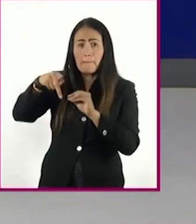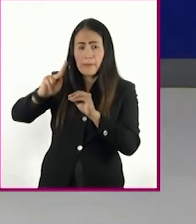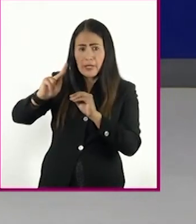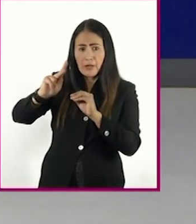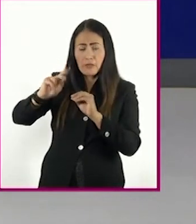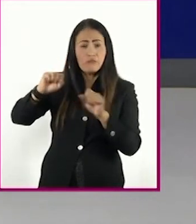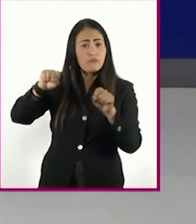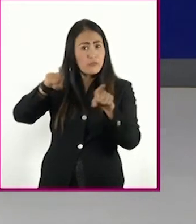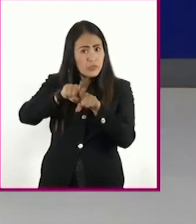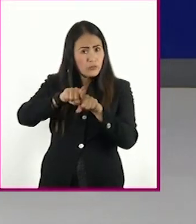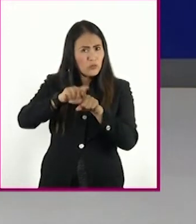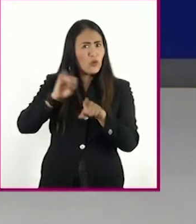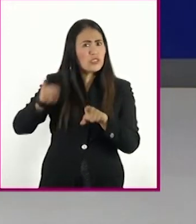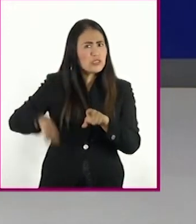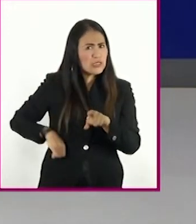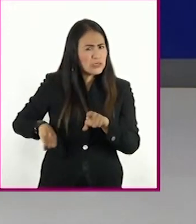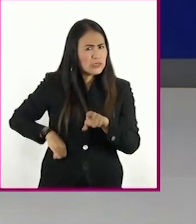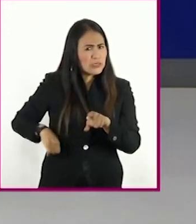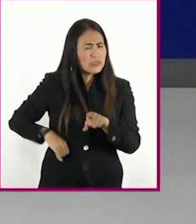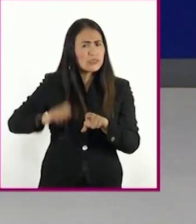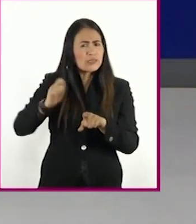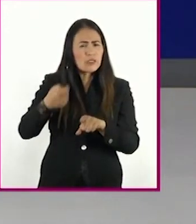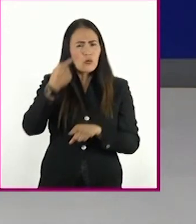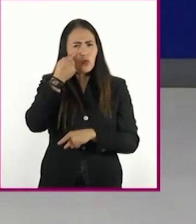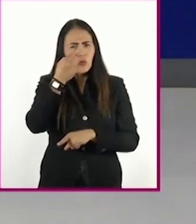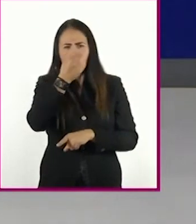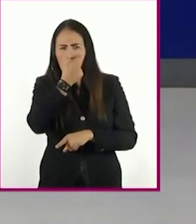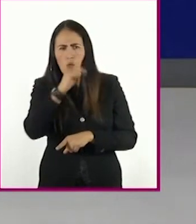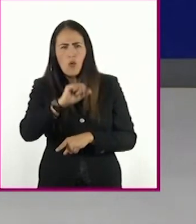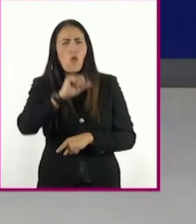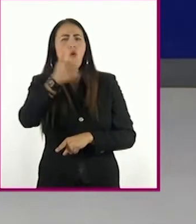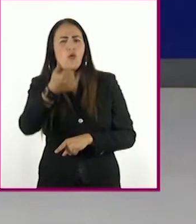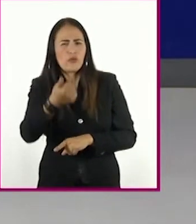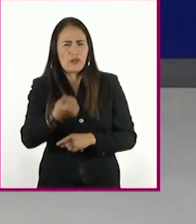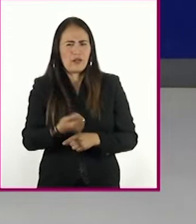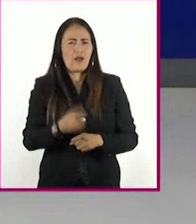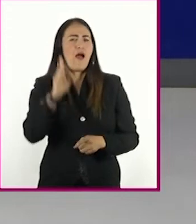vez lo interesante es encontrar una postura diferente. Veamos.